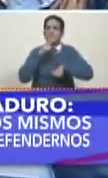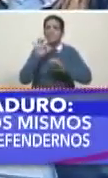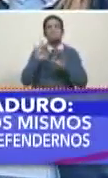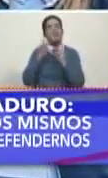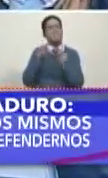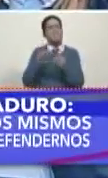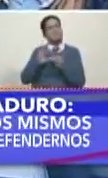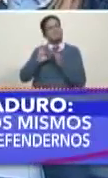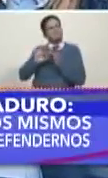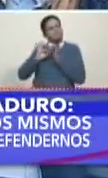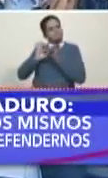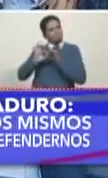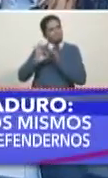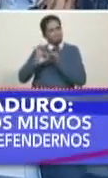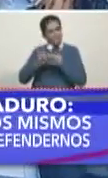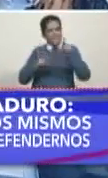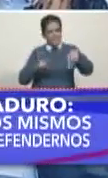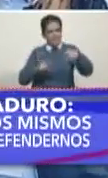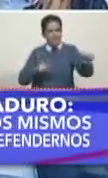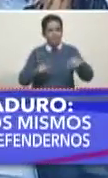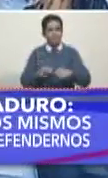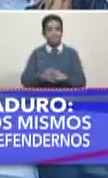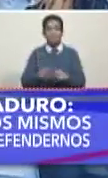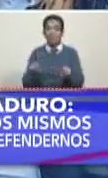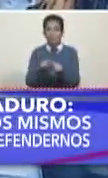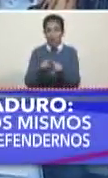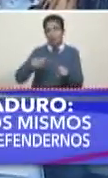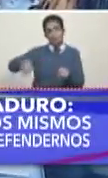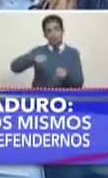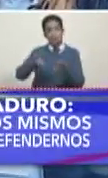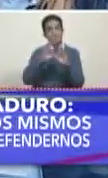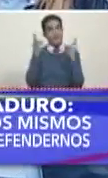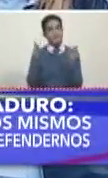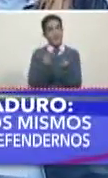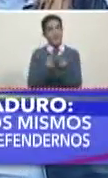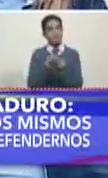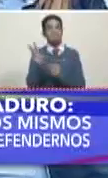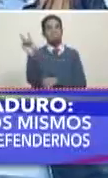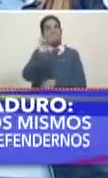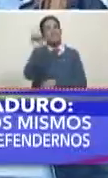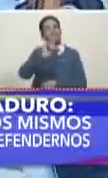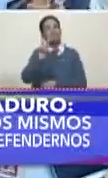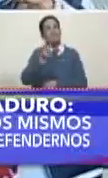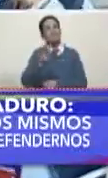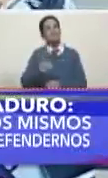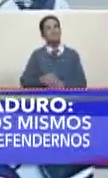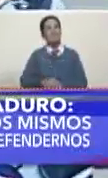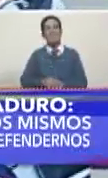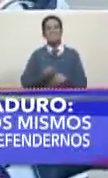¿verdad? Somos una sola familia, Venezuela. ¡Familia!